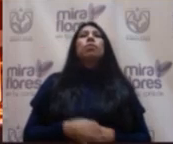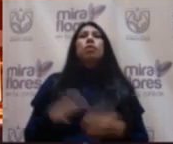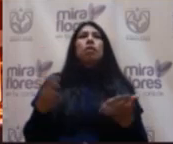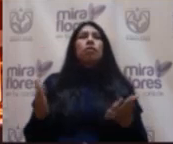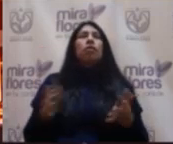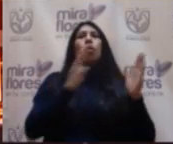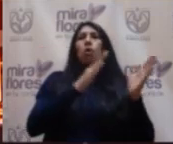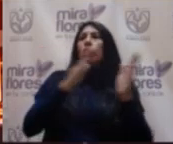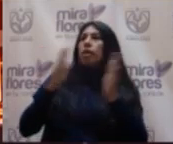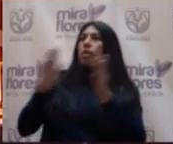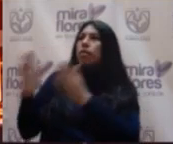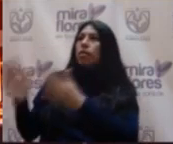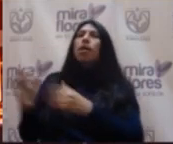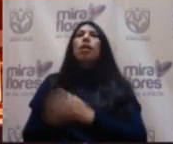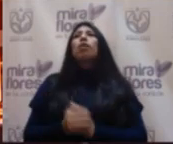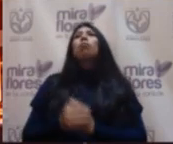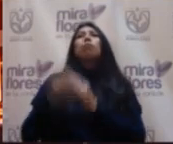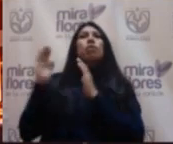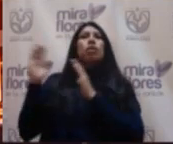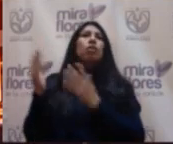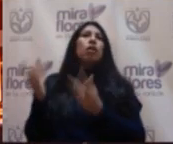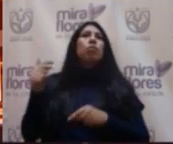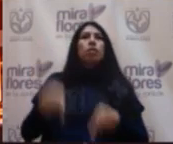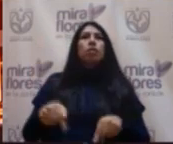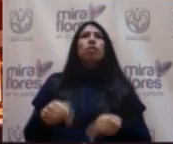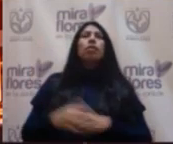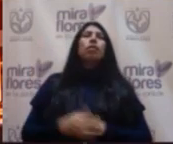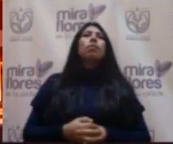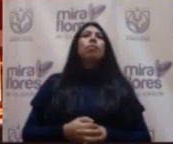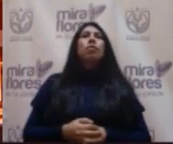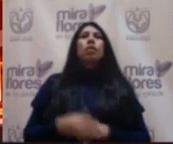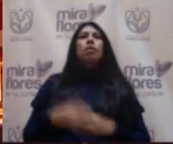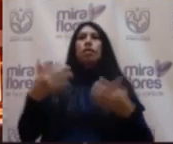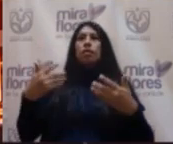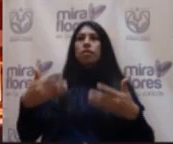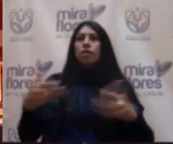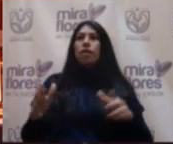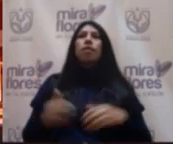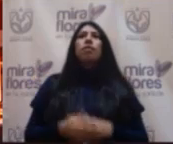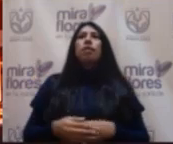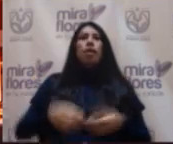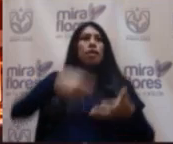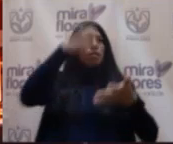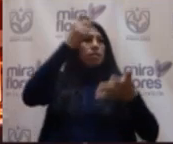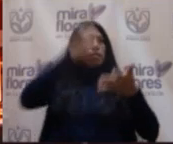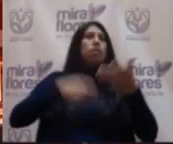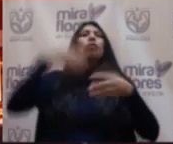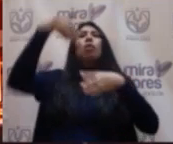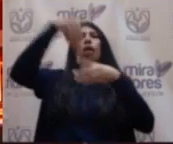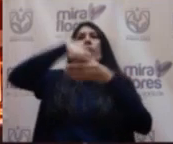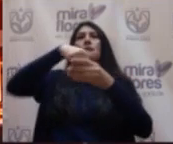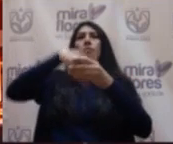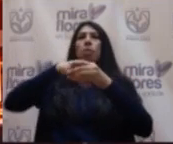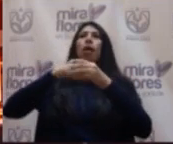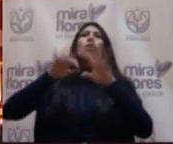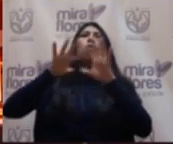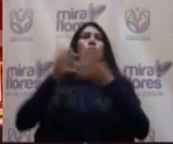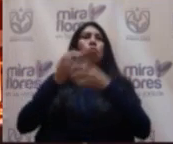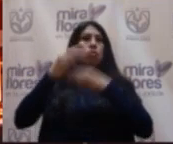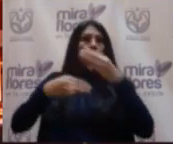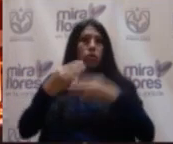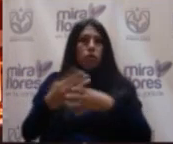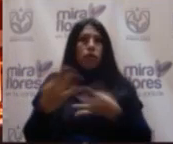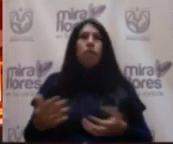organizada esta cumbre por el IFC, que es adscrito al Banco Mundial, y ahí se participó, se vieron